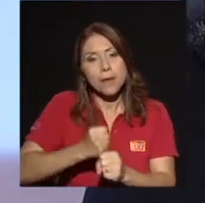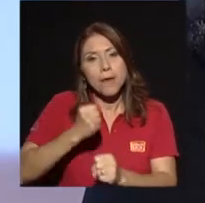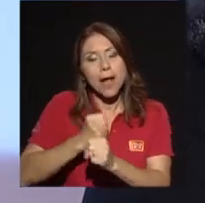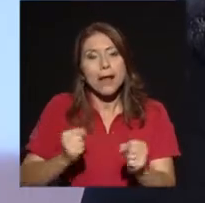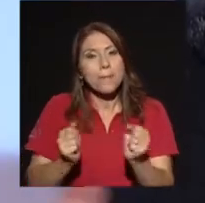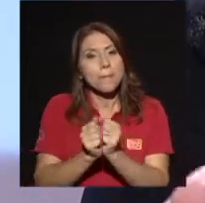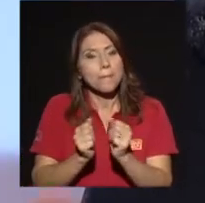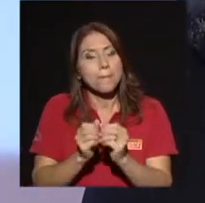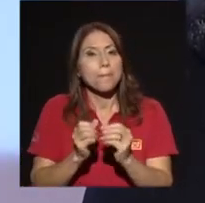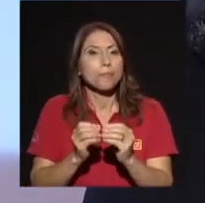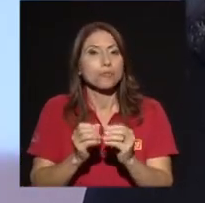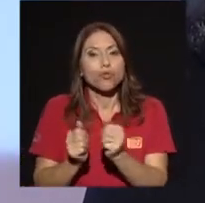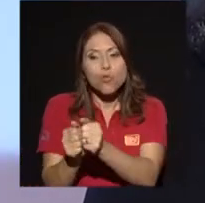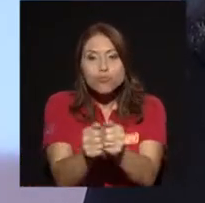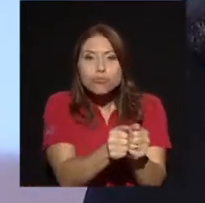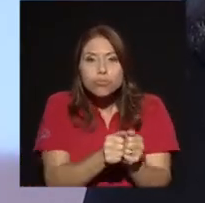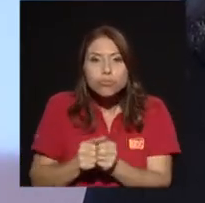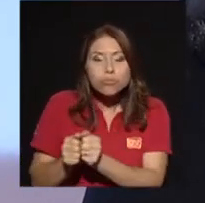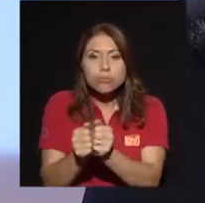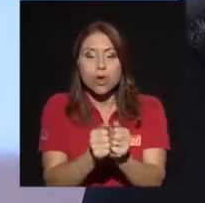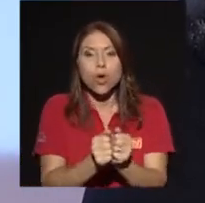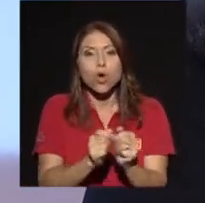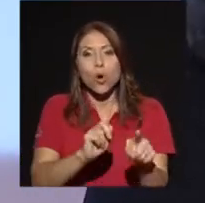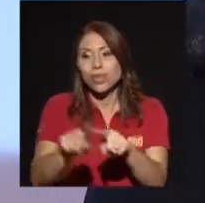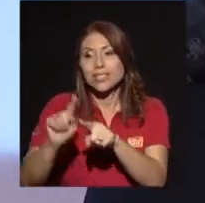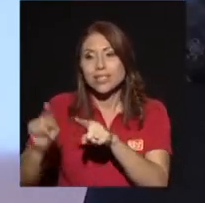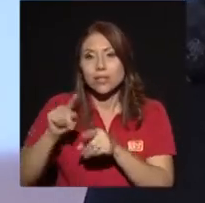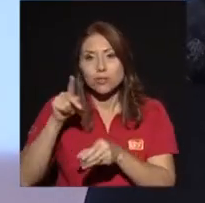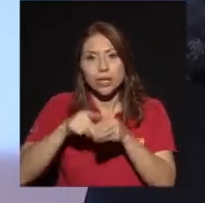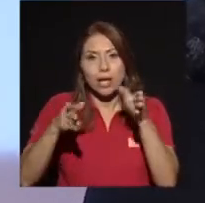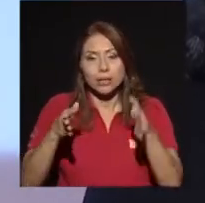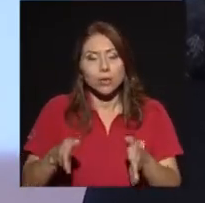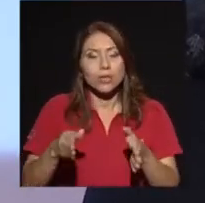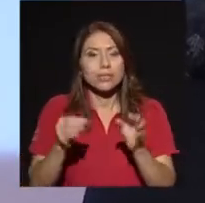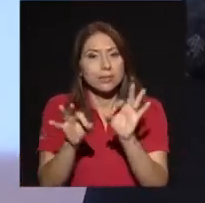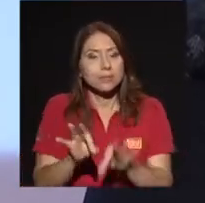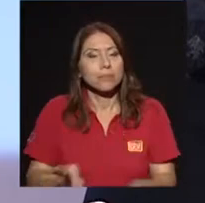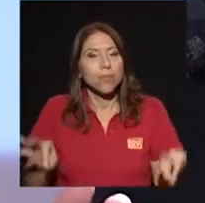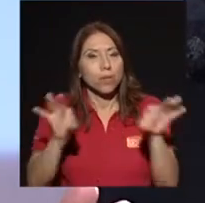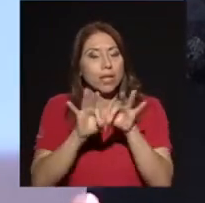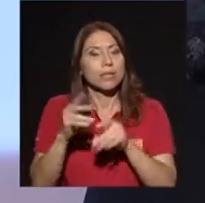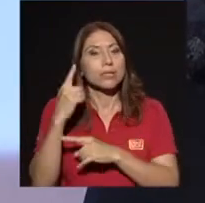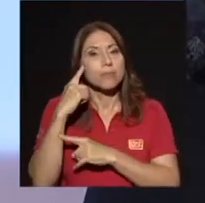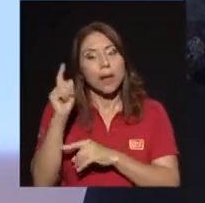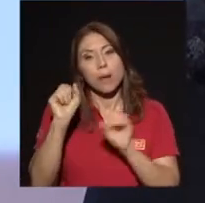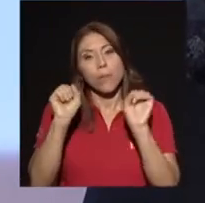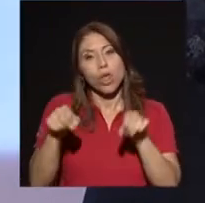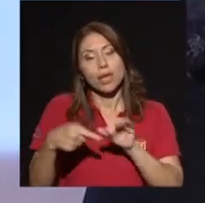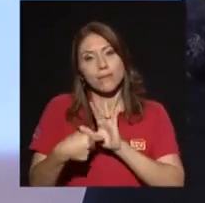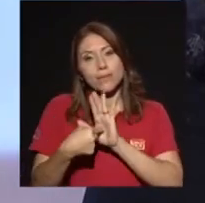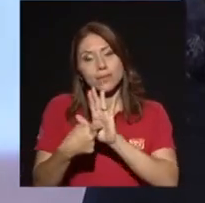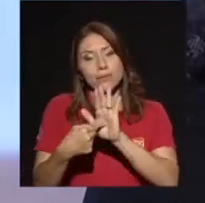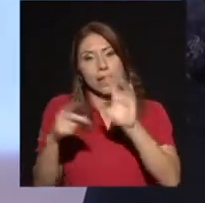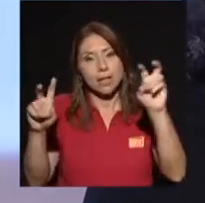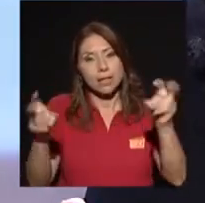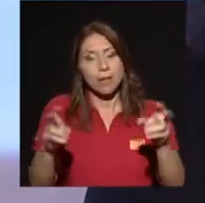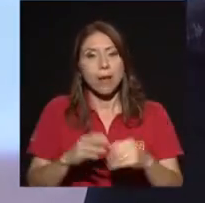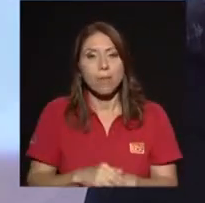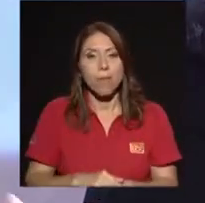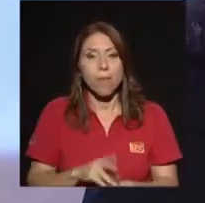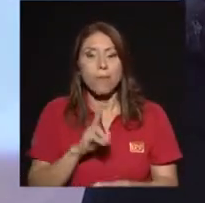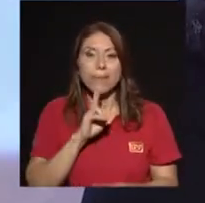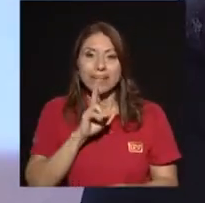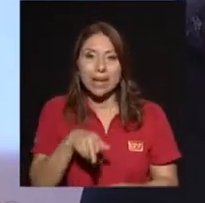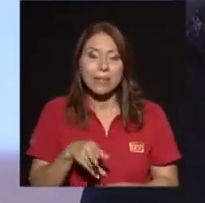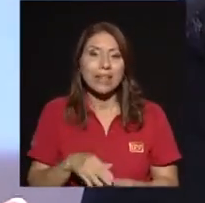más en conjunto, ¿verdad?, con distintos actores que son importantes para poder visibilizar el tema. Y, bueno, realmente